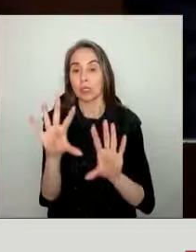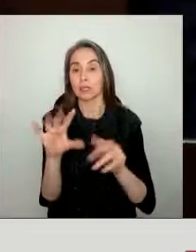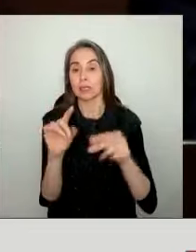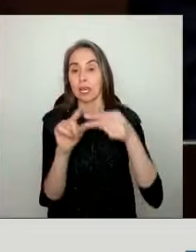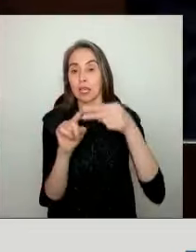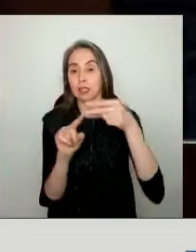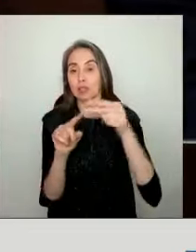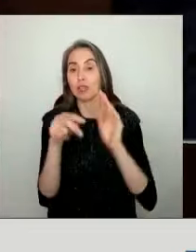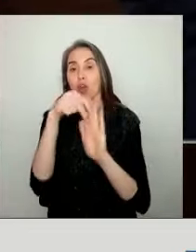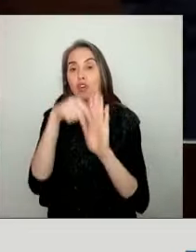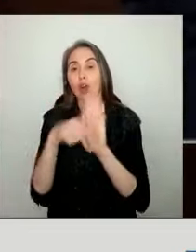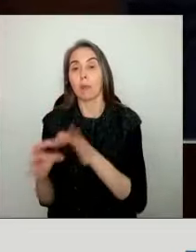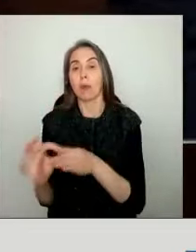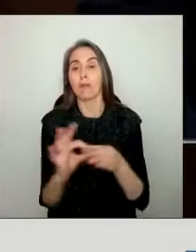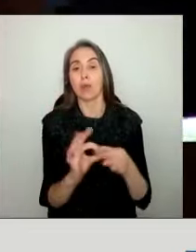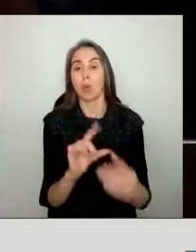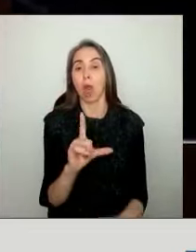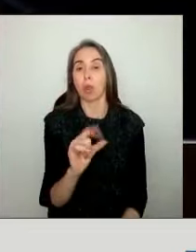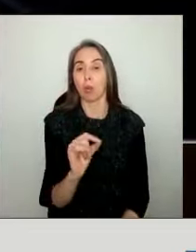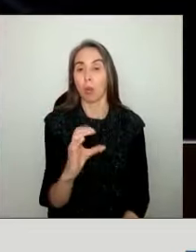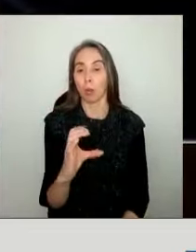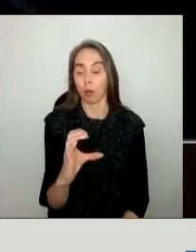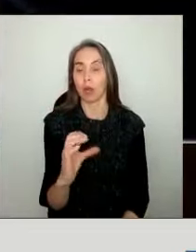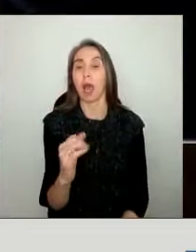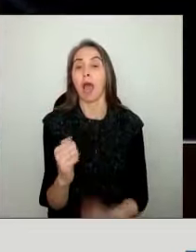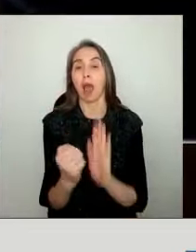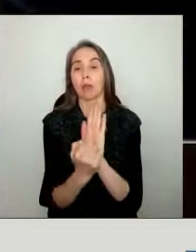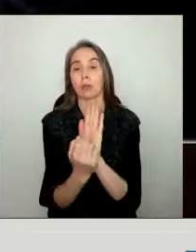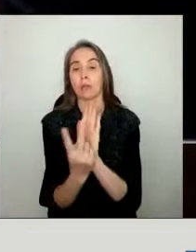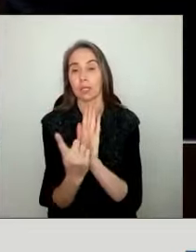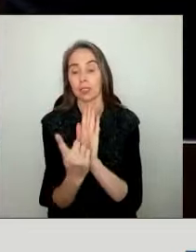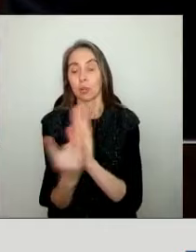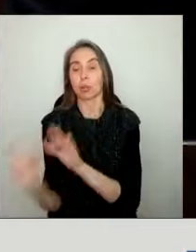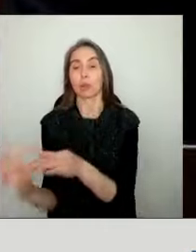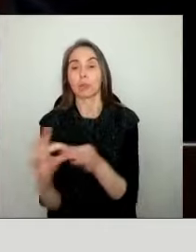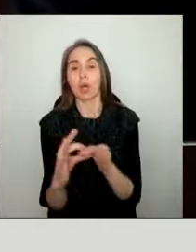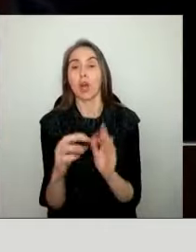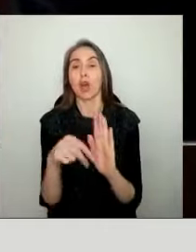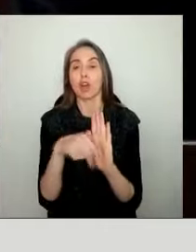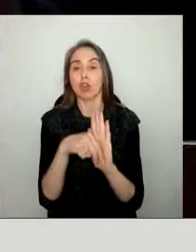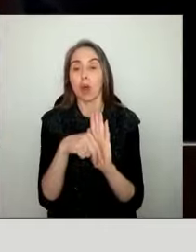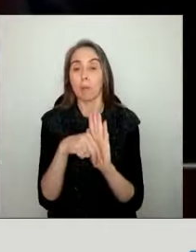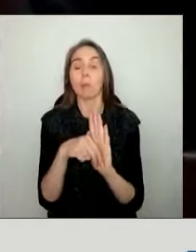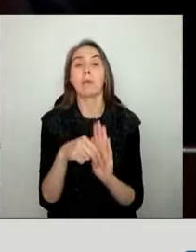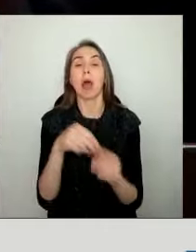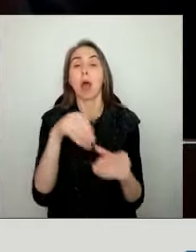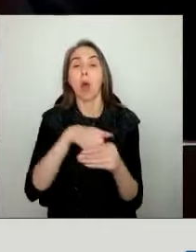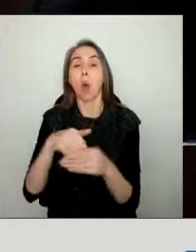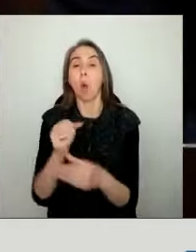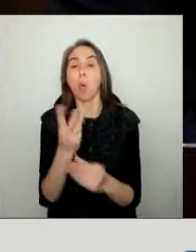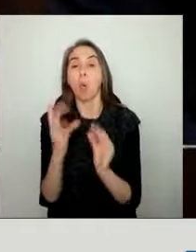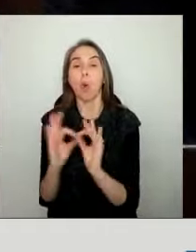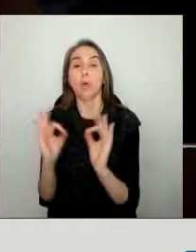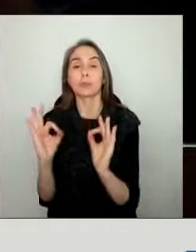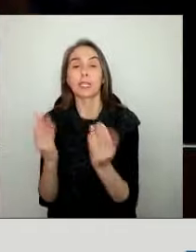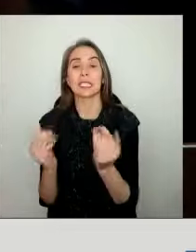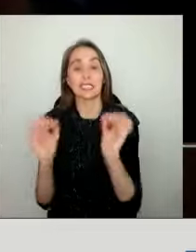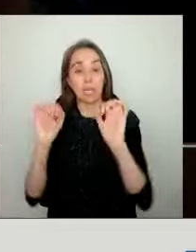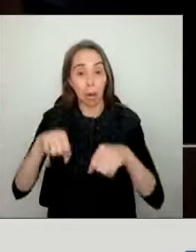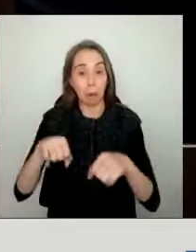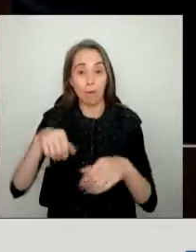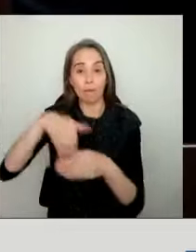orgánicas constitucionales y el artículo 21 por corresponder a una norma de quórum calificado que requieren para su aprobación del voto favorable